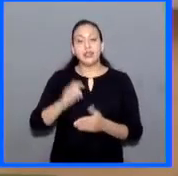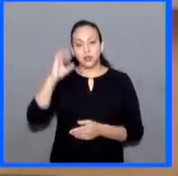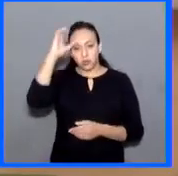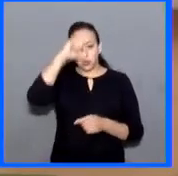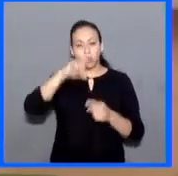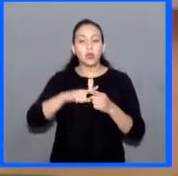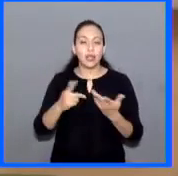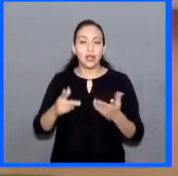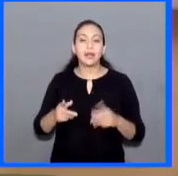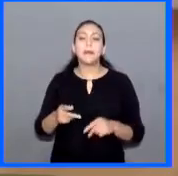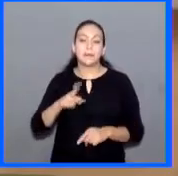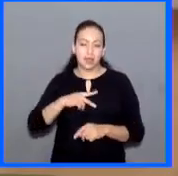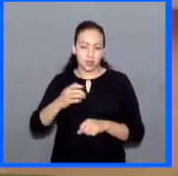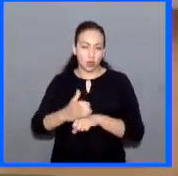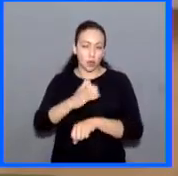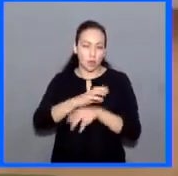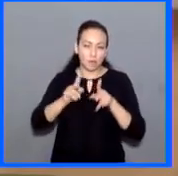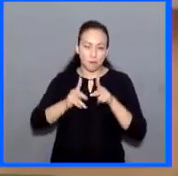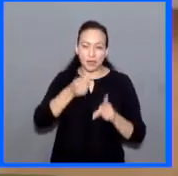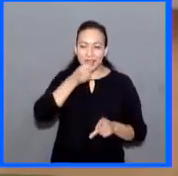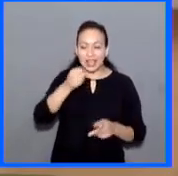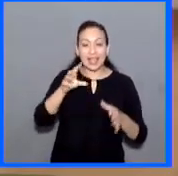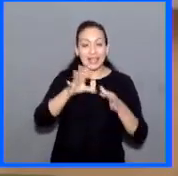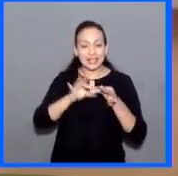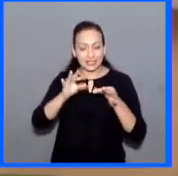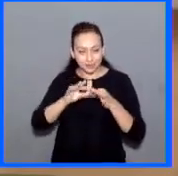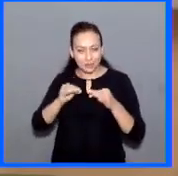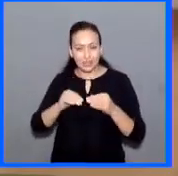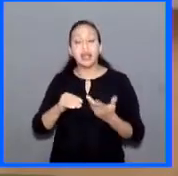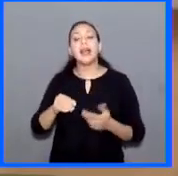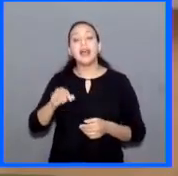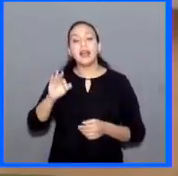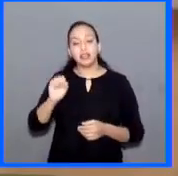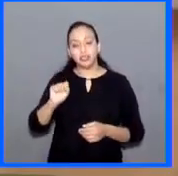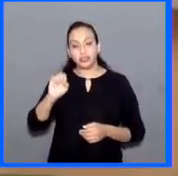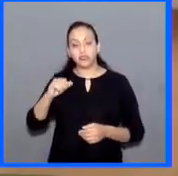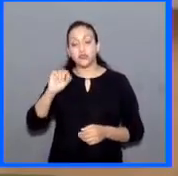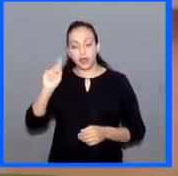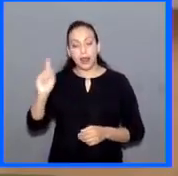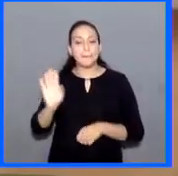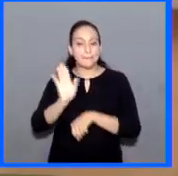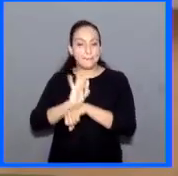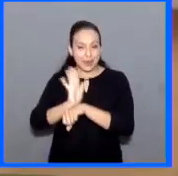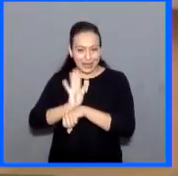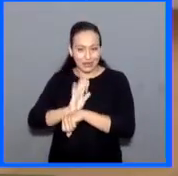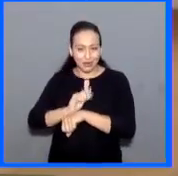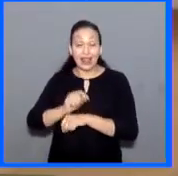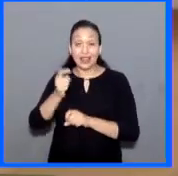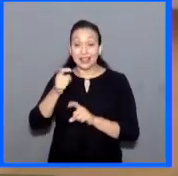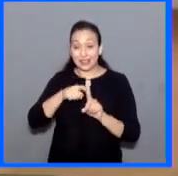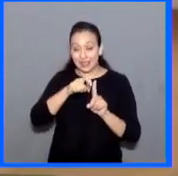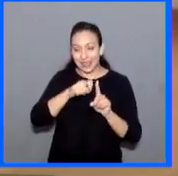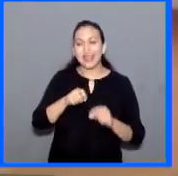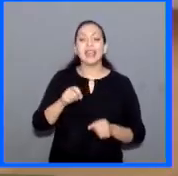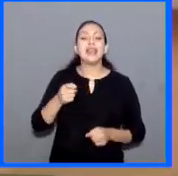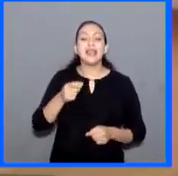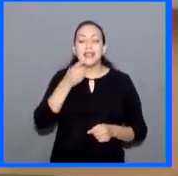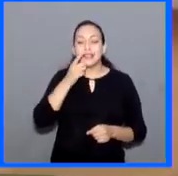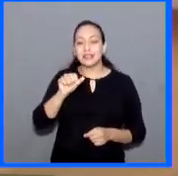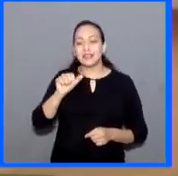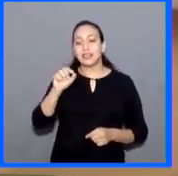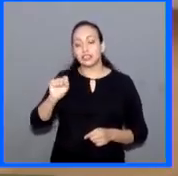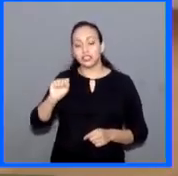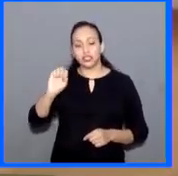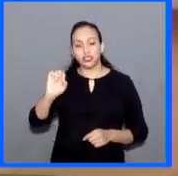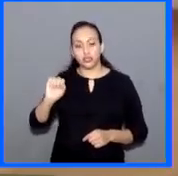la producción de la cinta Soy Frankelda, primera película mexicana animada en stop motion realizada por los hermanos Arturo